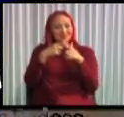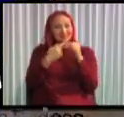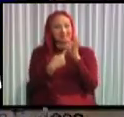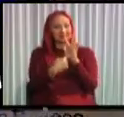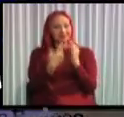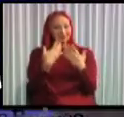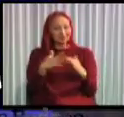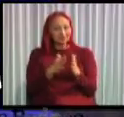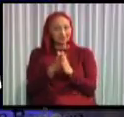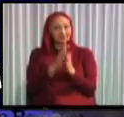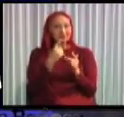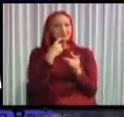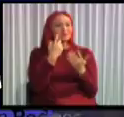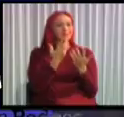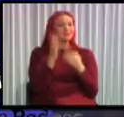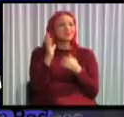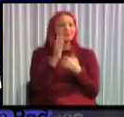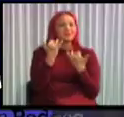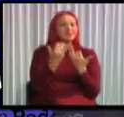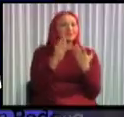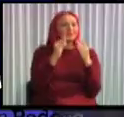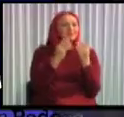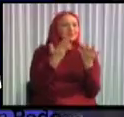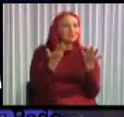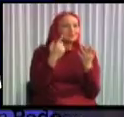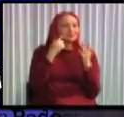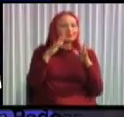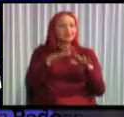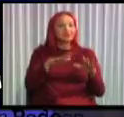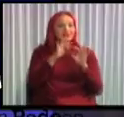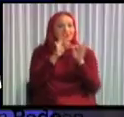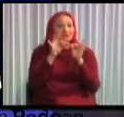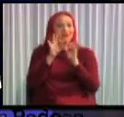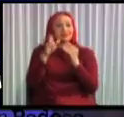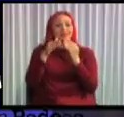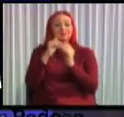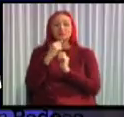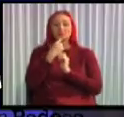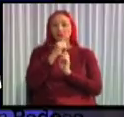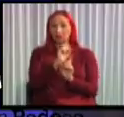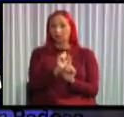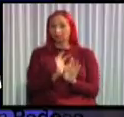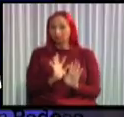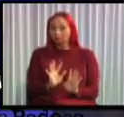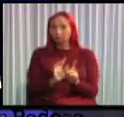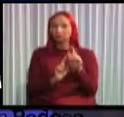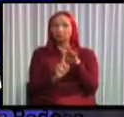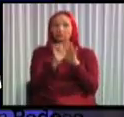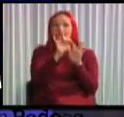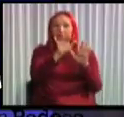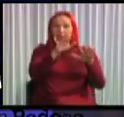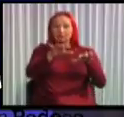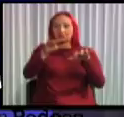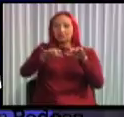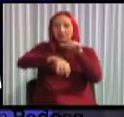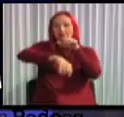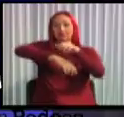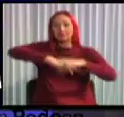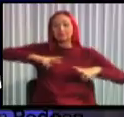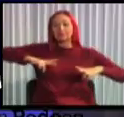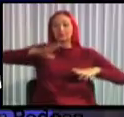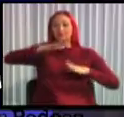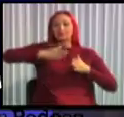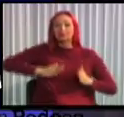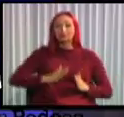presente donde lo que buscamos en esta noche, en este espacio, tratando con toda la seriedad del caso, es que este espacio de vacaciones, sus